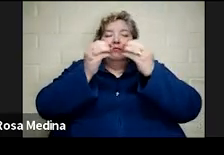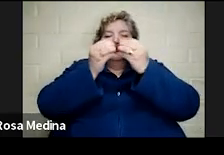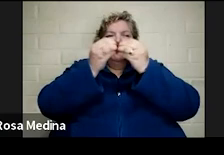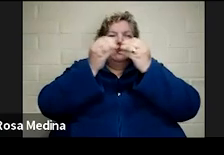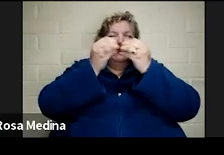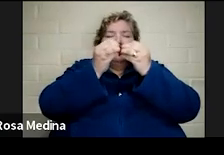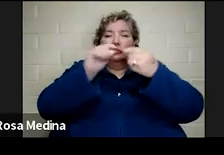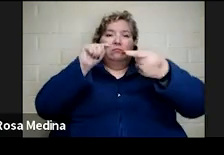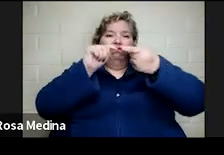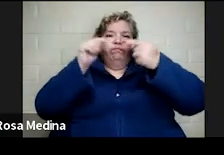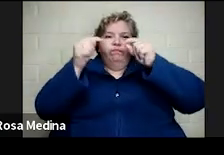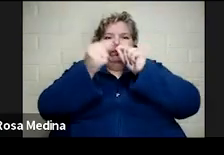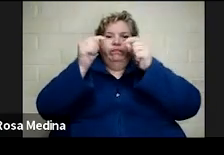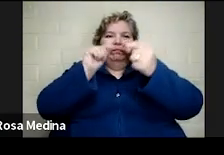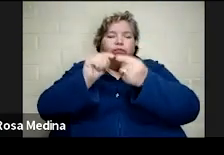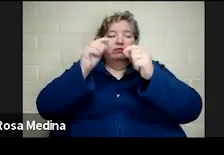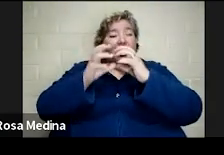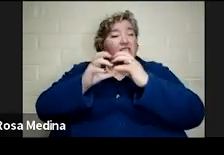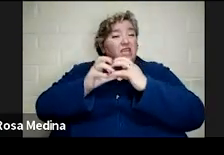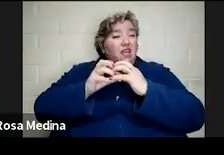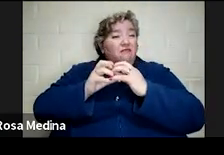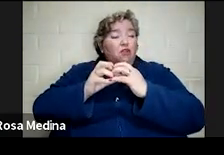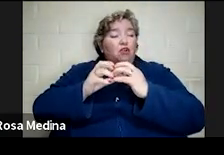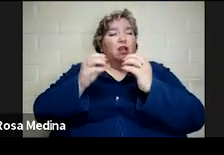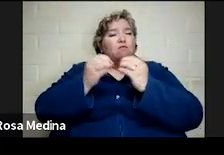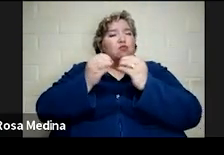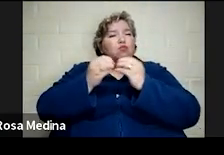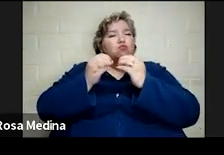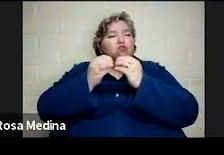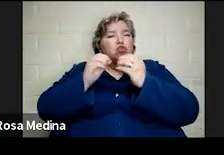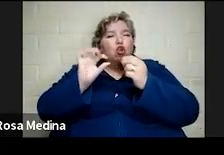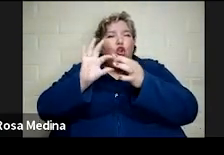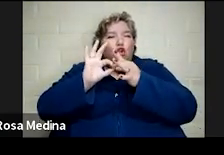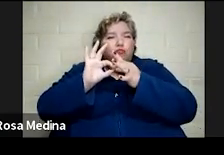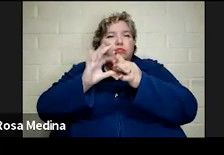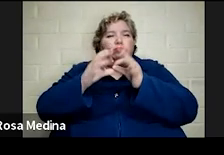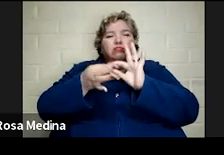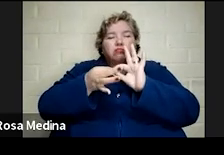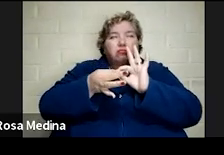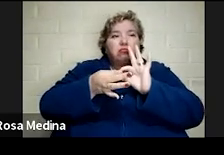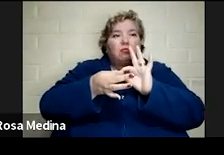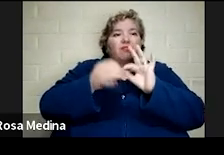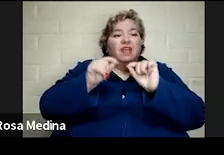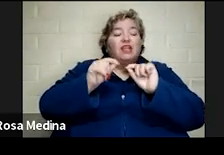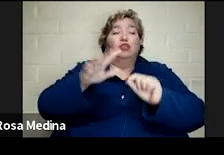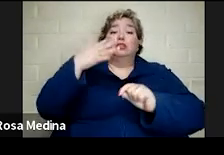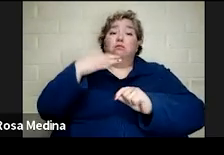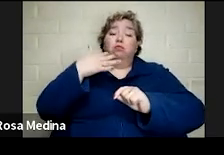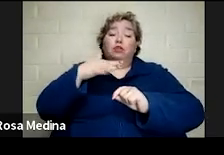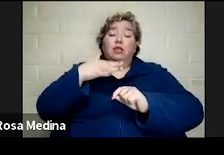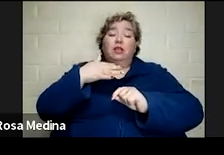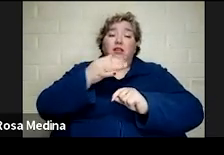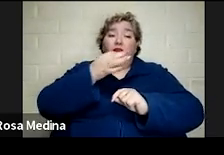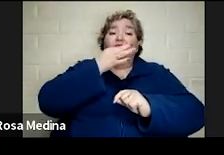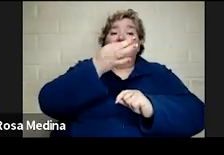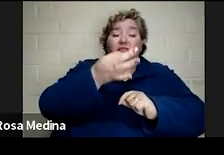y todavía está muy conectado entre sí, eh, es muy importante ir hablando de trayectorias del